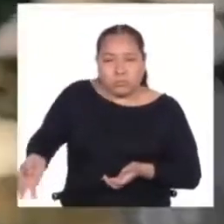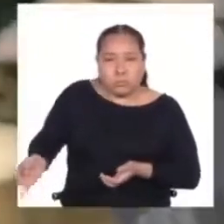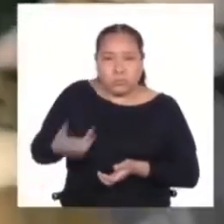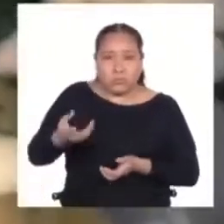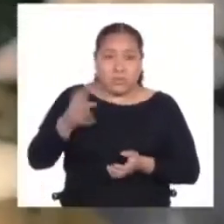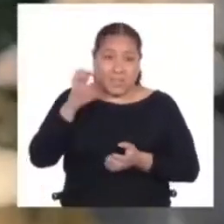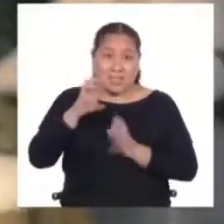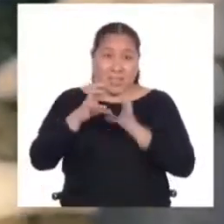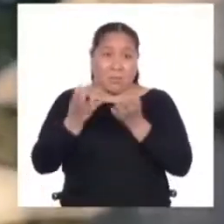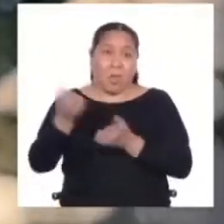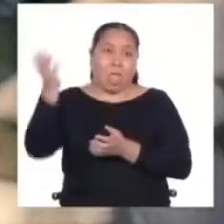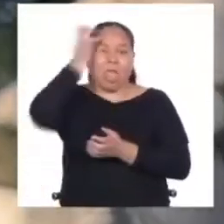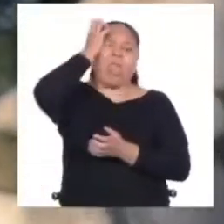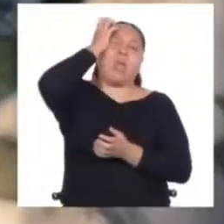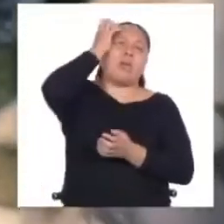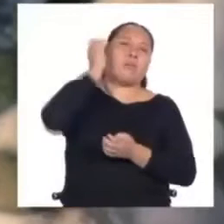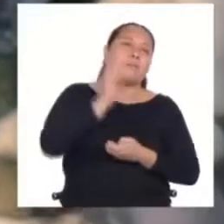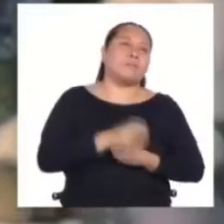sien.